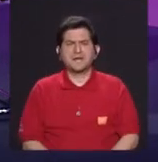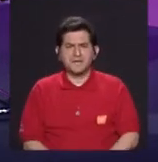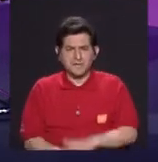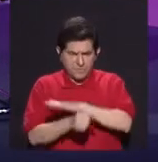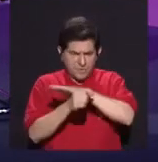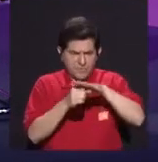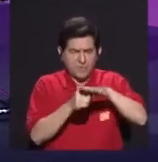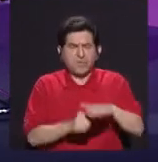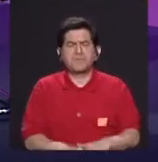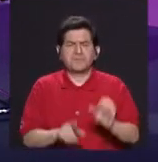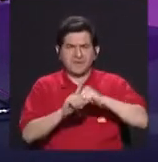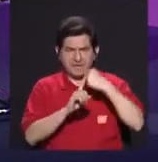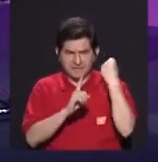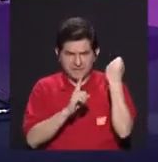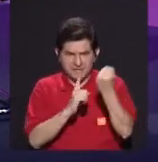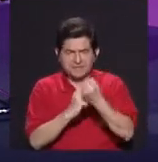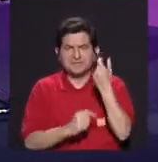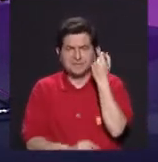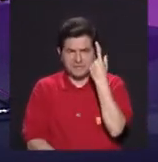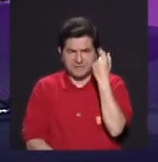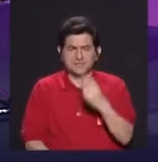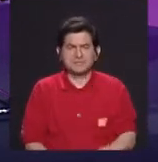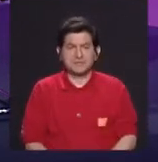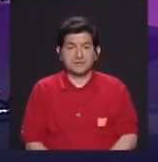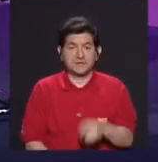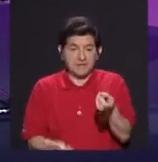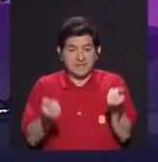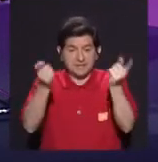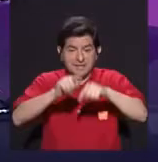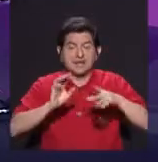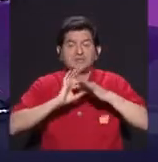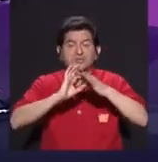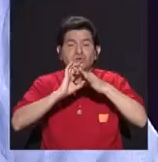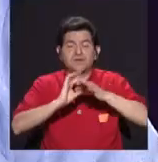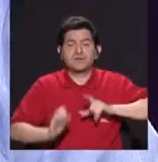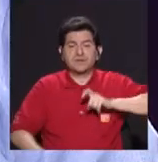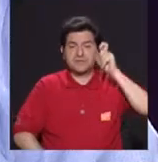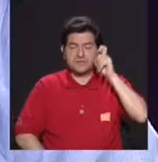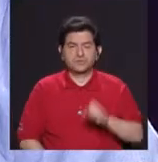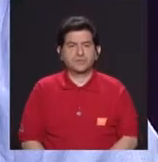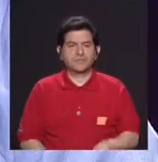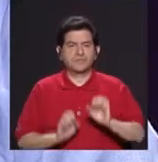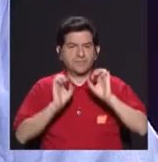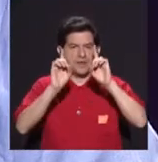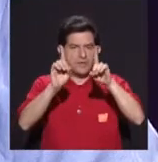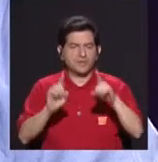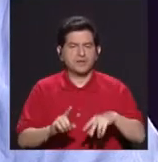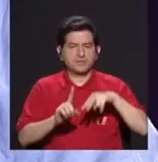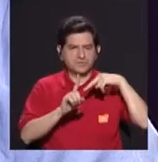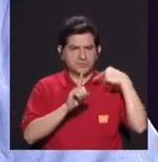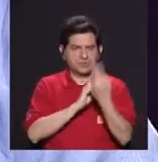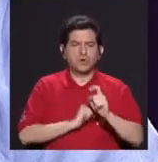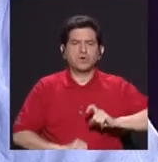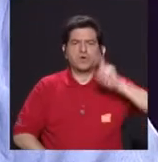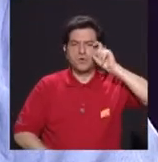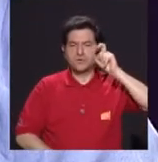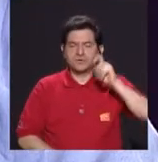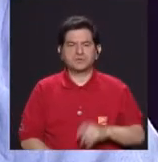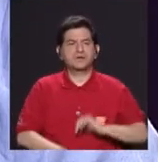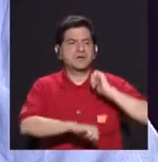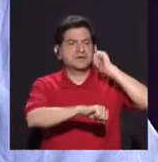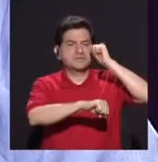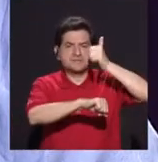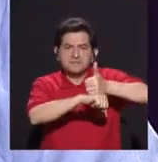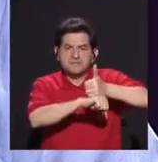entender alguna situación y en este caso las relaciones de género en ese sentido educar con perspectiva de género se ha ubicado